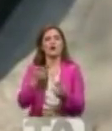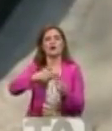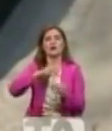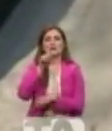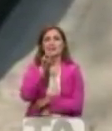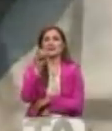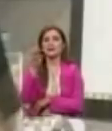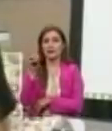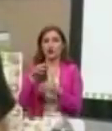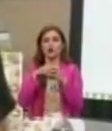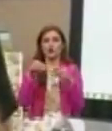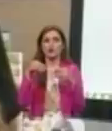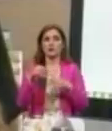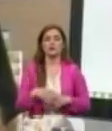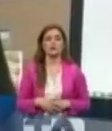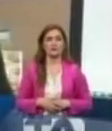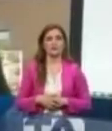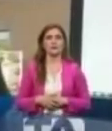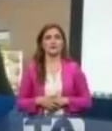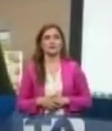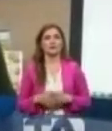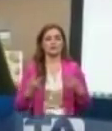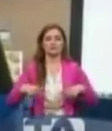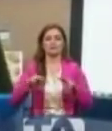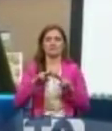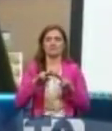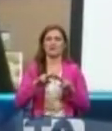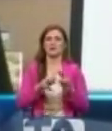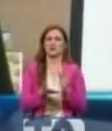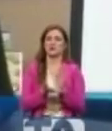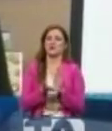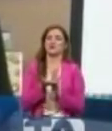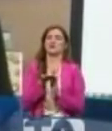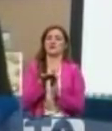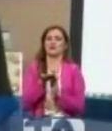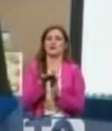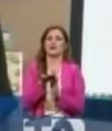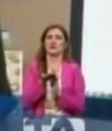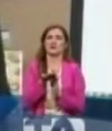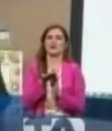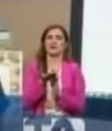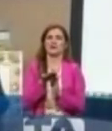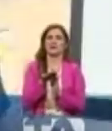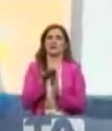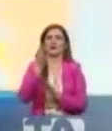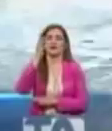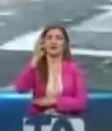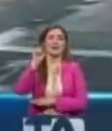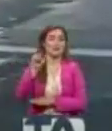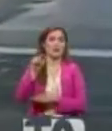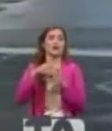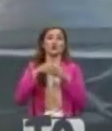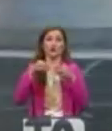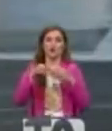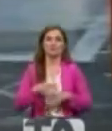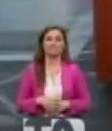con $100. Entonces, si vamos a tener un valor a la semana que ya está llegando, pasa siquiera los $6,000. Es como